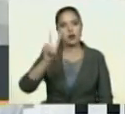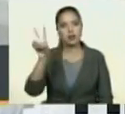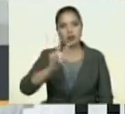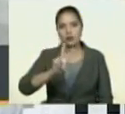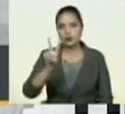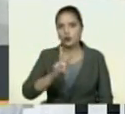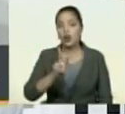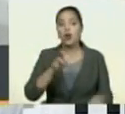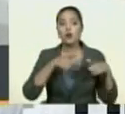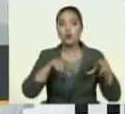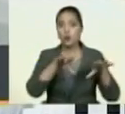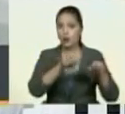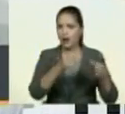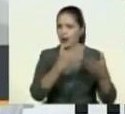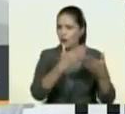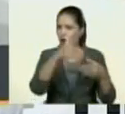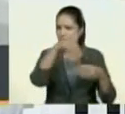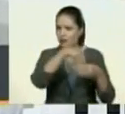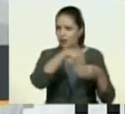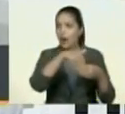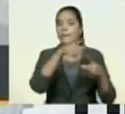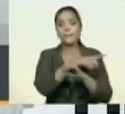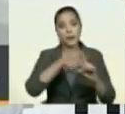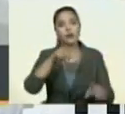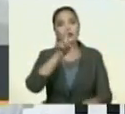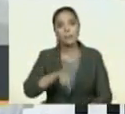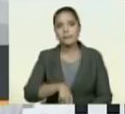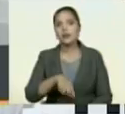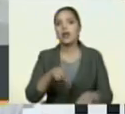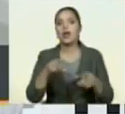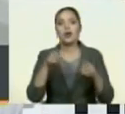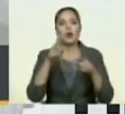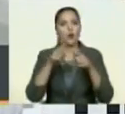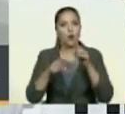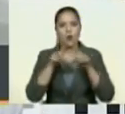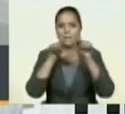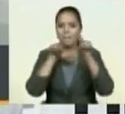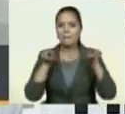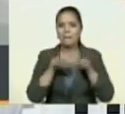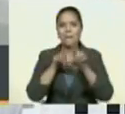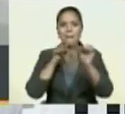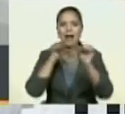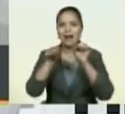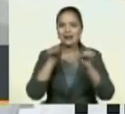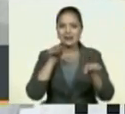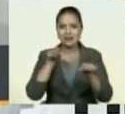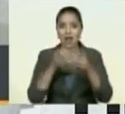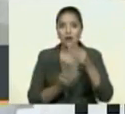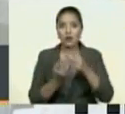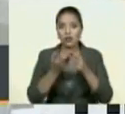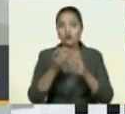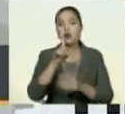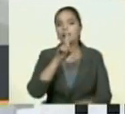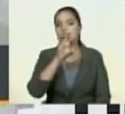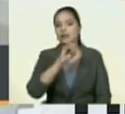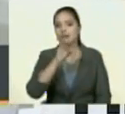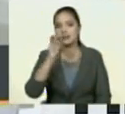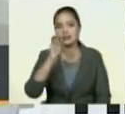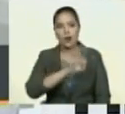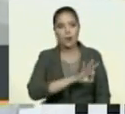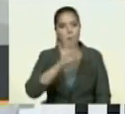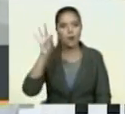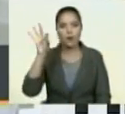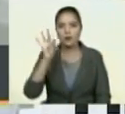centros tomados 100%, sino el material electoral y máquinas de votación 100% en